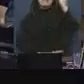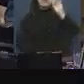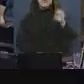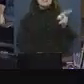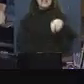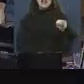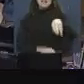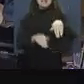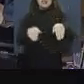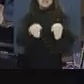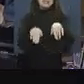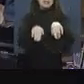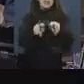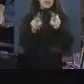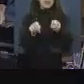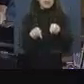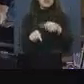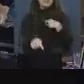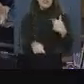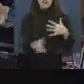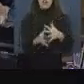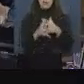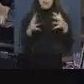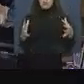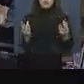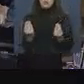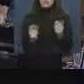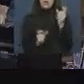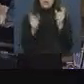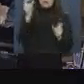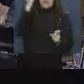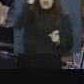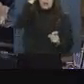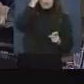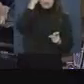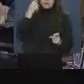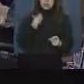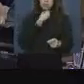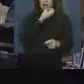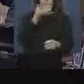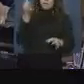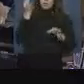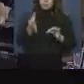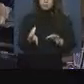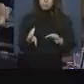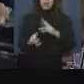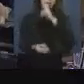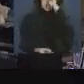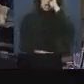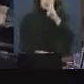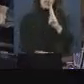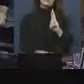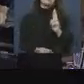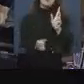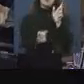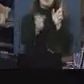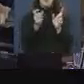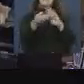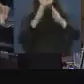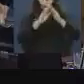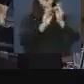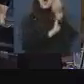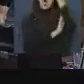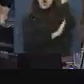eso yo lo valoro enormemente hay muchos que creen Discúlpeme que lo diga Con todo el respeto que se merece nuestros pueblos originarios